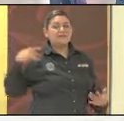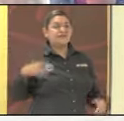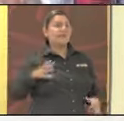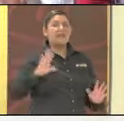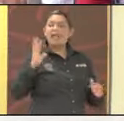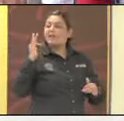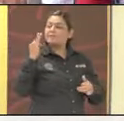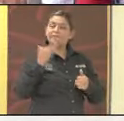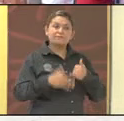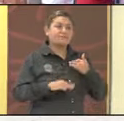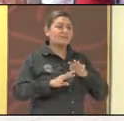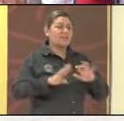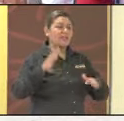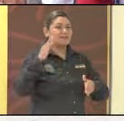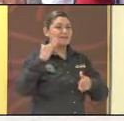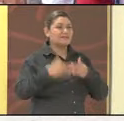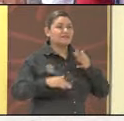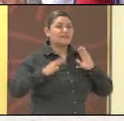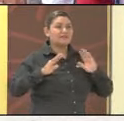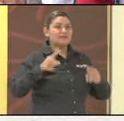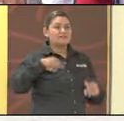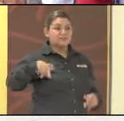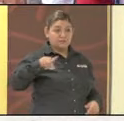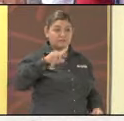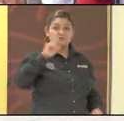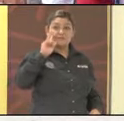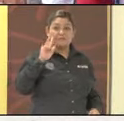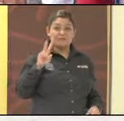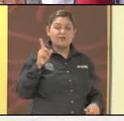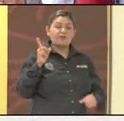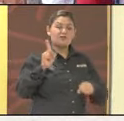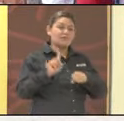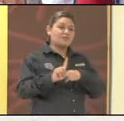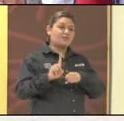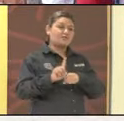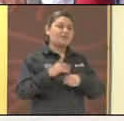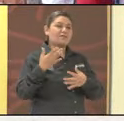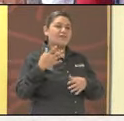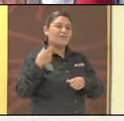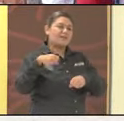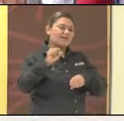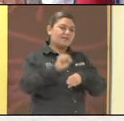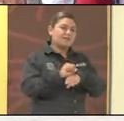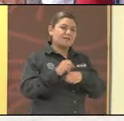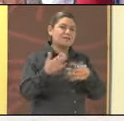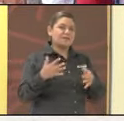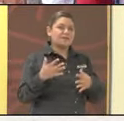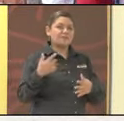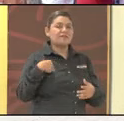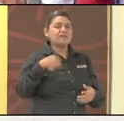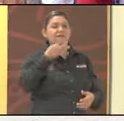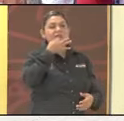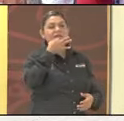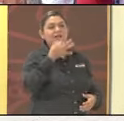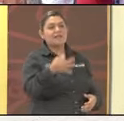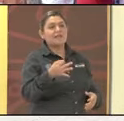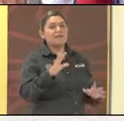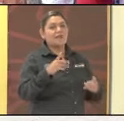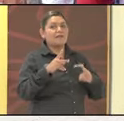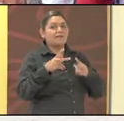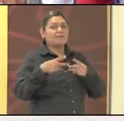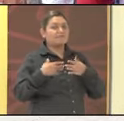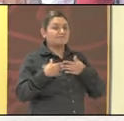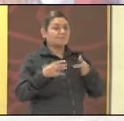a terminar, ya se va a terminar. Van a ver ustedes en unos días, unas semanas más, les voy a estar aquí anunciando la